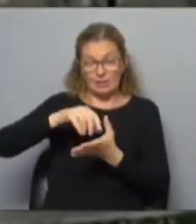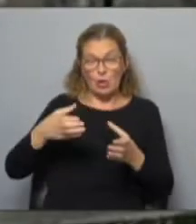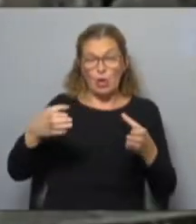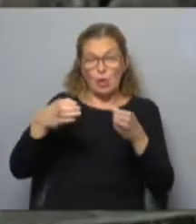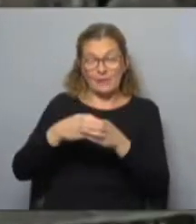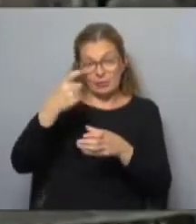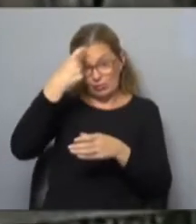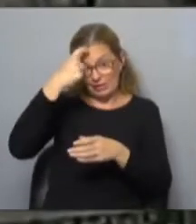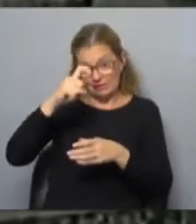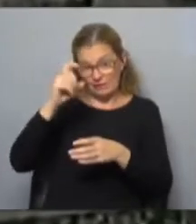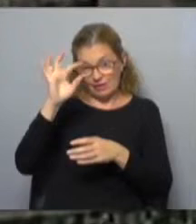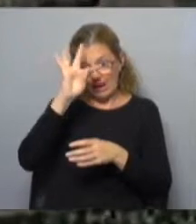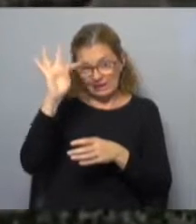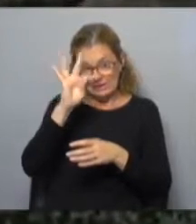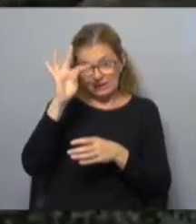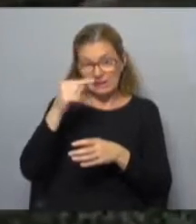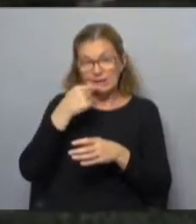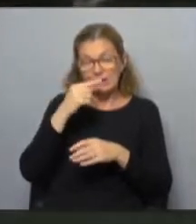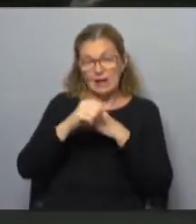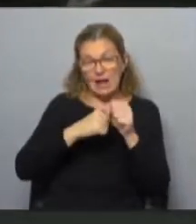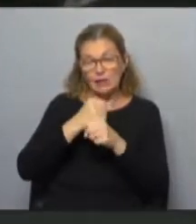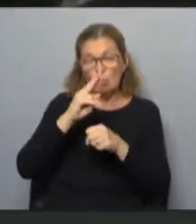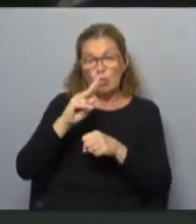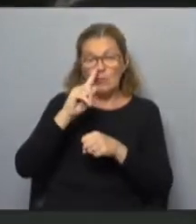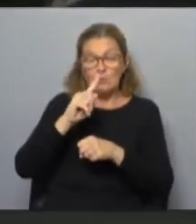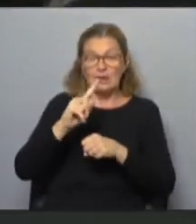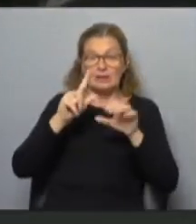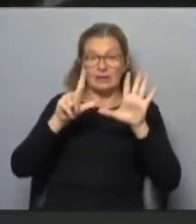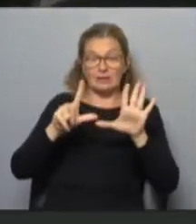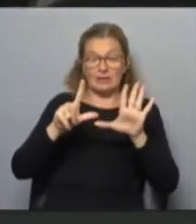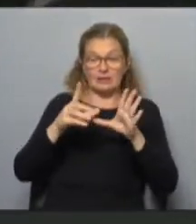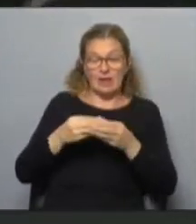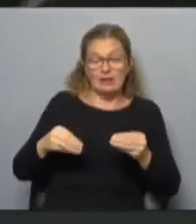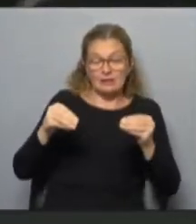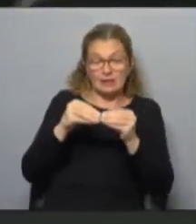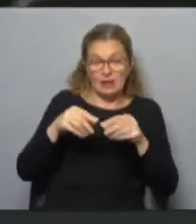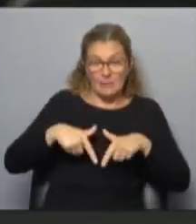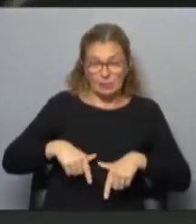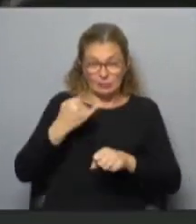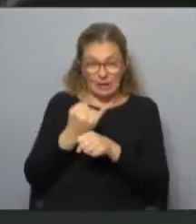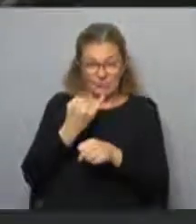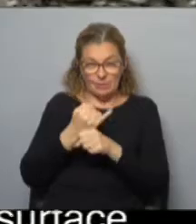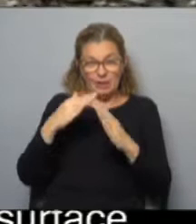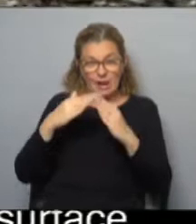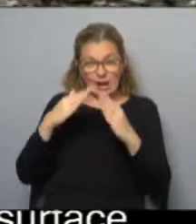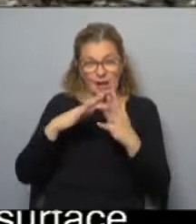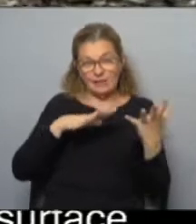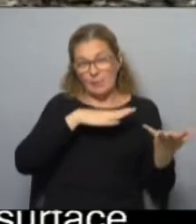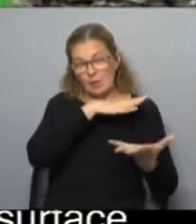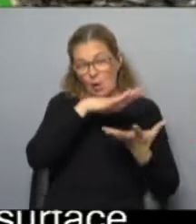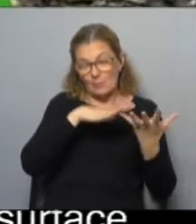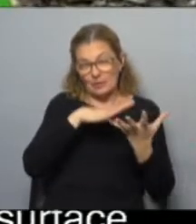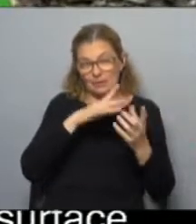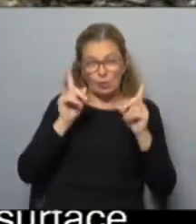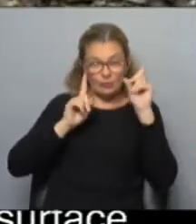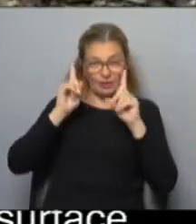Evaluación Científica y Técnica fue creada en 2017 y está integrada por los ministerios de Industria, de Vivienda y de Ambiente la